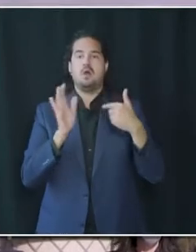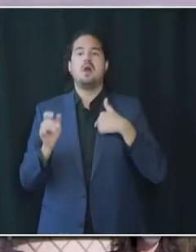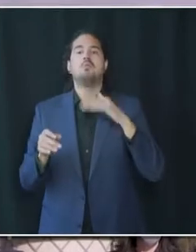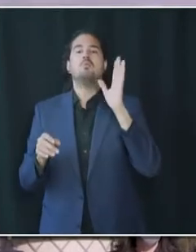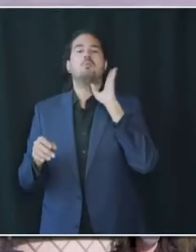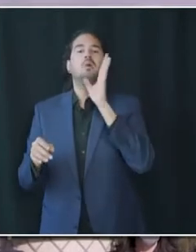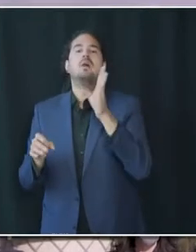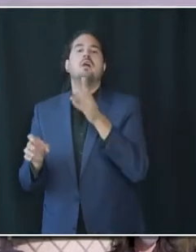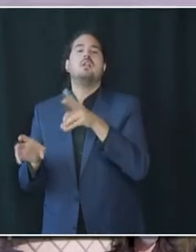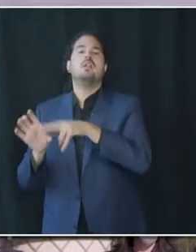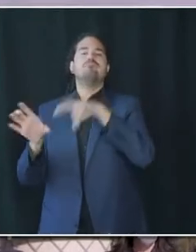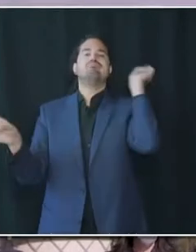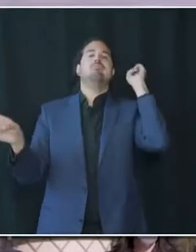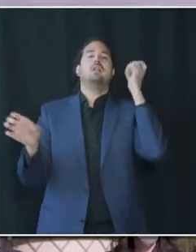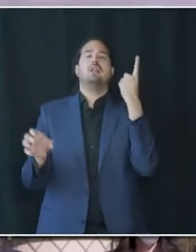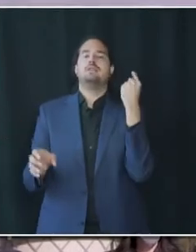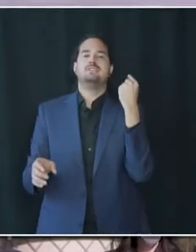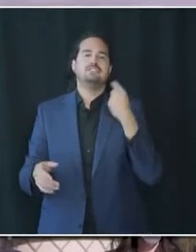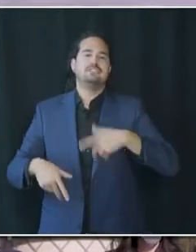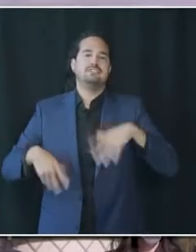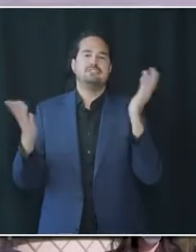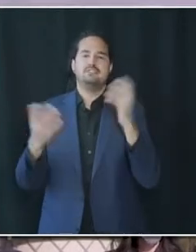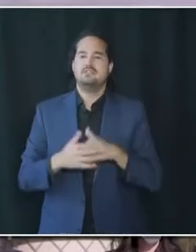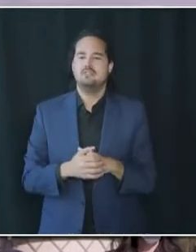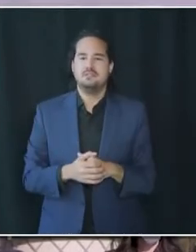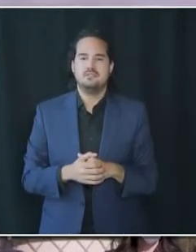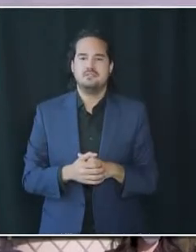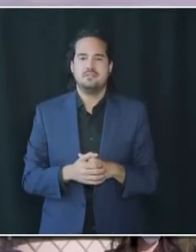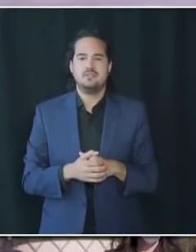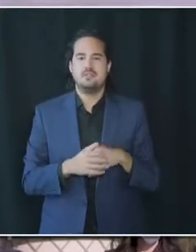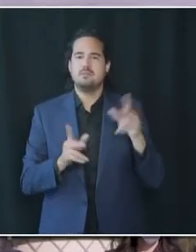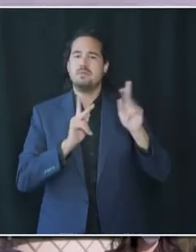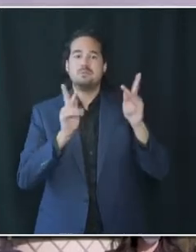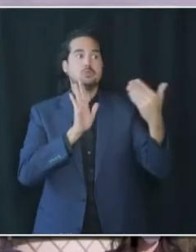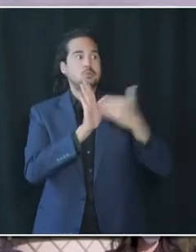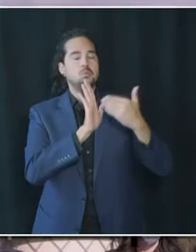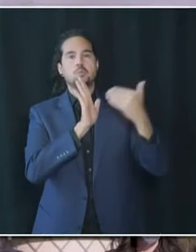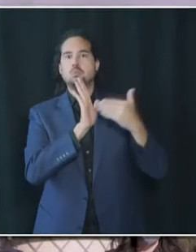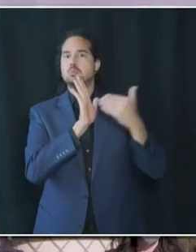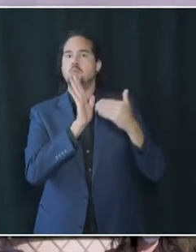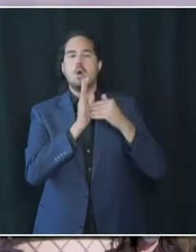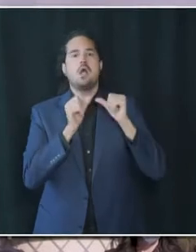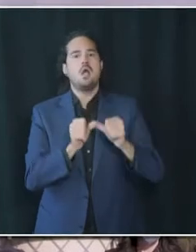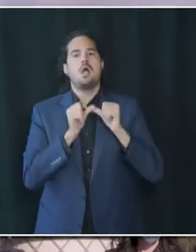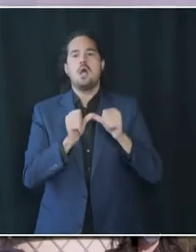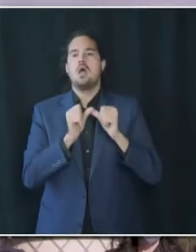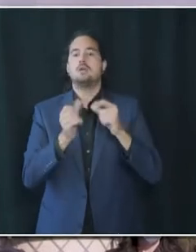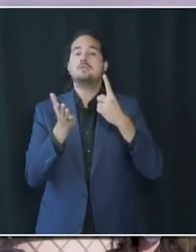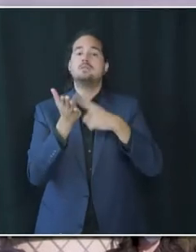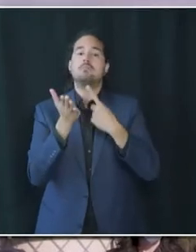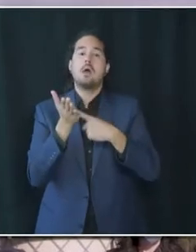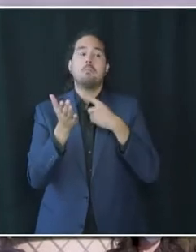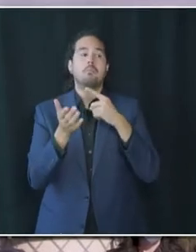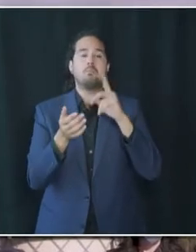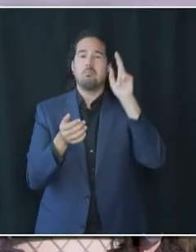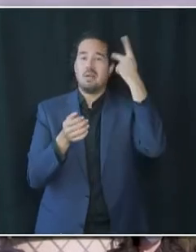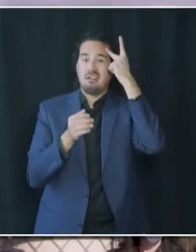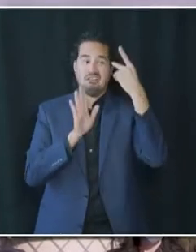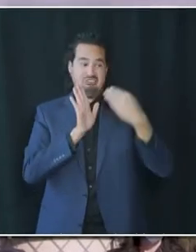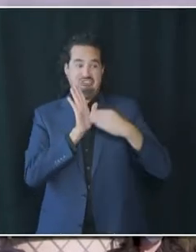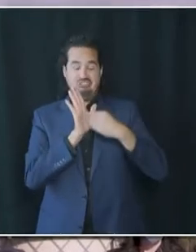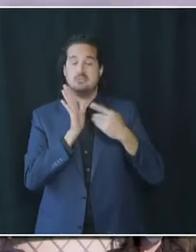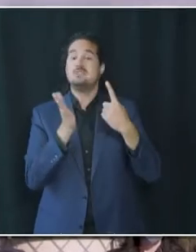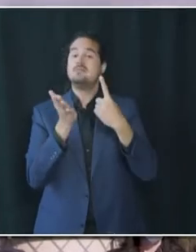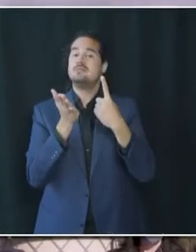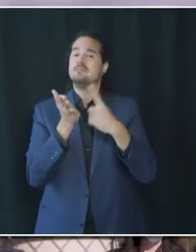allegadas a nosotros así que algo que nos aclara cosas algunos son políticos sin base